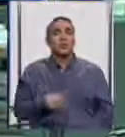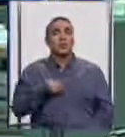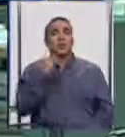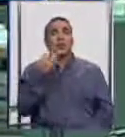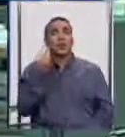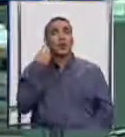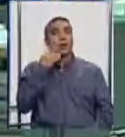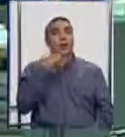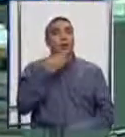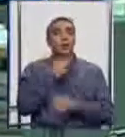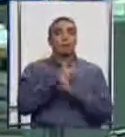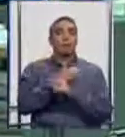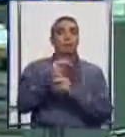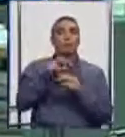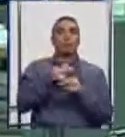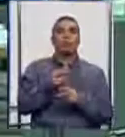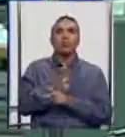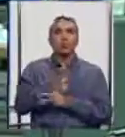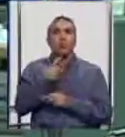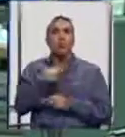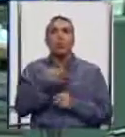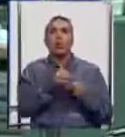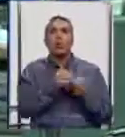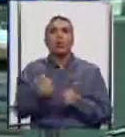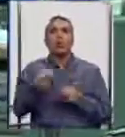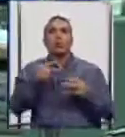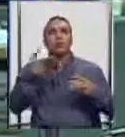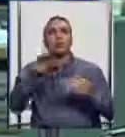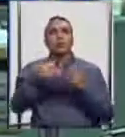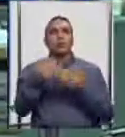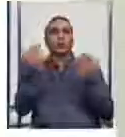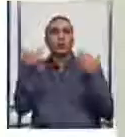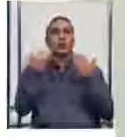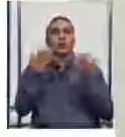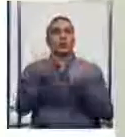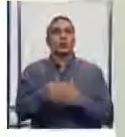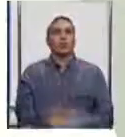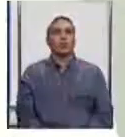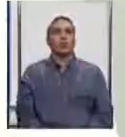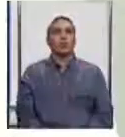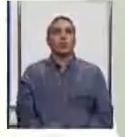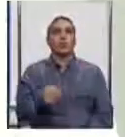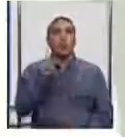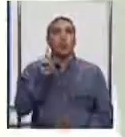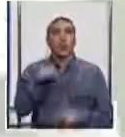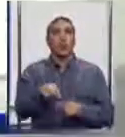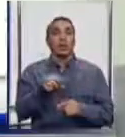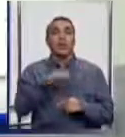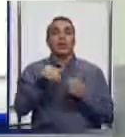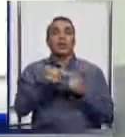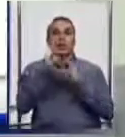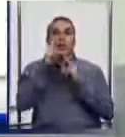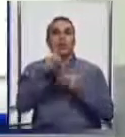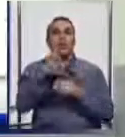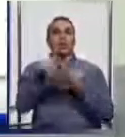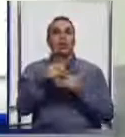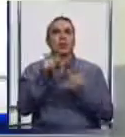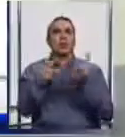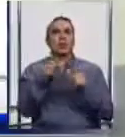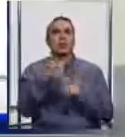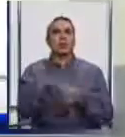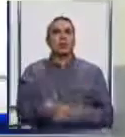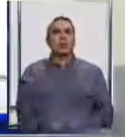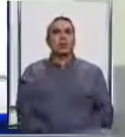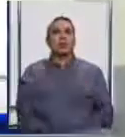medidas para mantener el orden público en Guayaquil. A que se respete el orden público y el derecho de los demás ciudadanos. Señor gobernador,